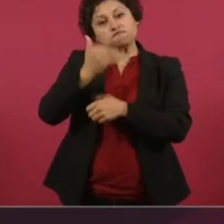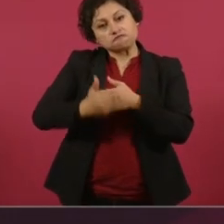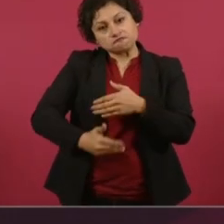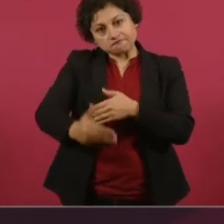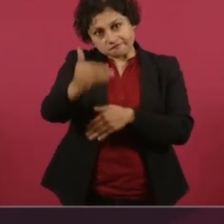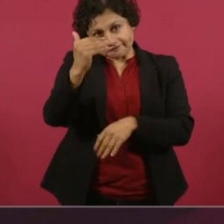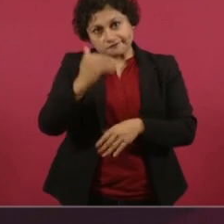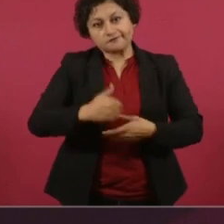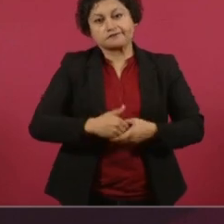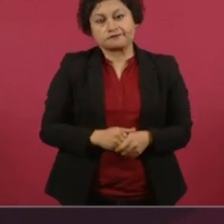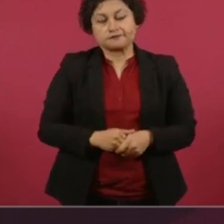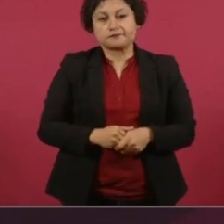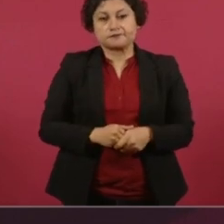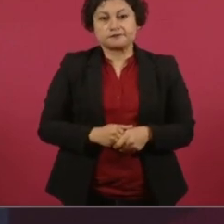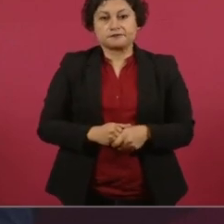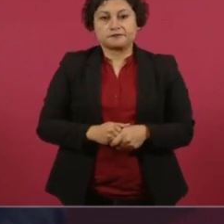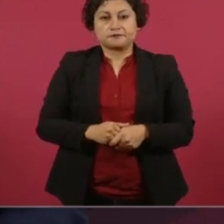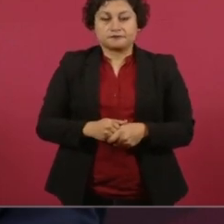para el presidente